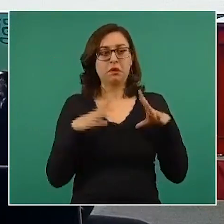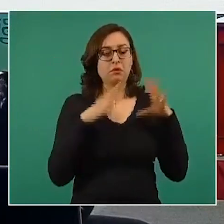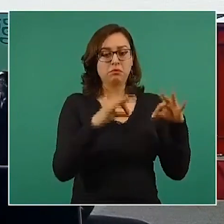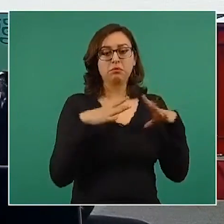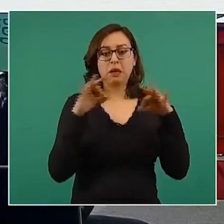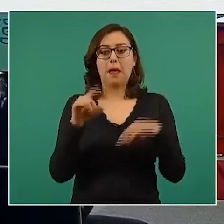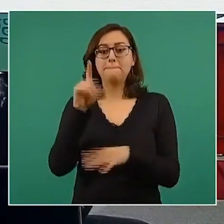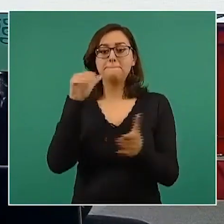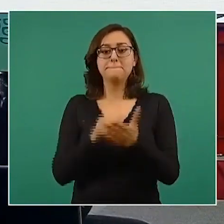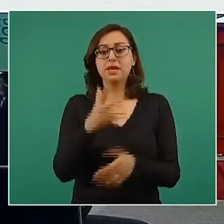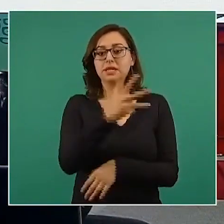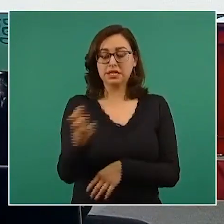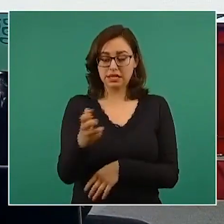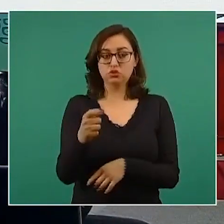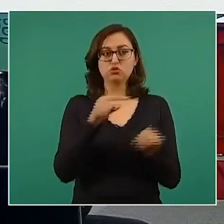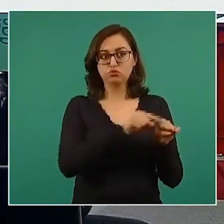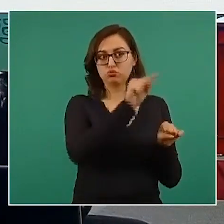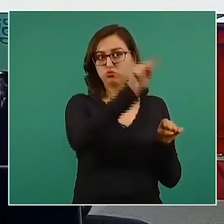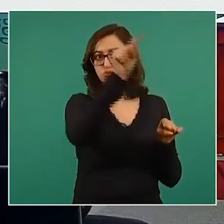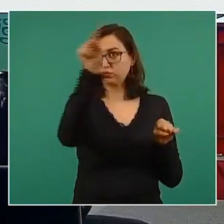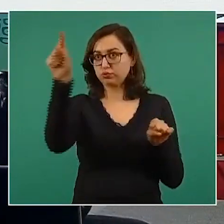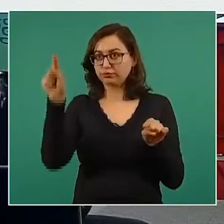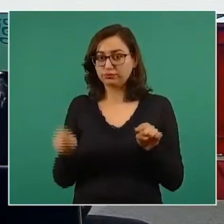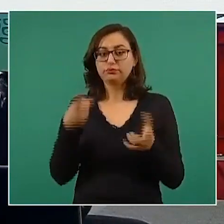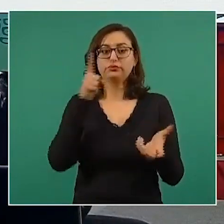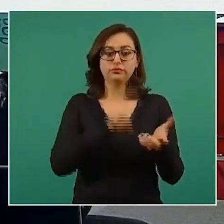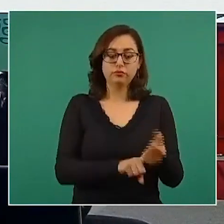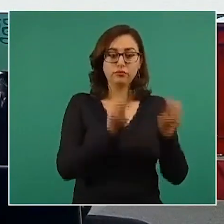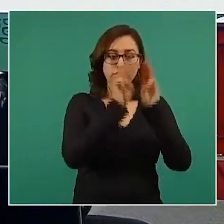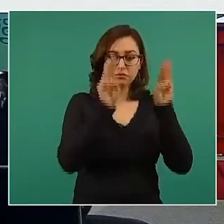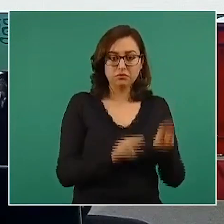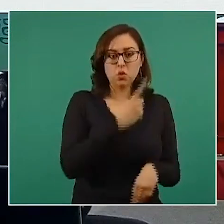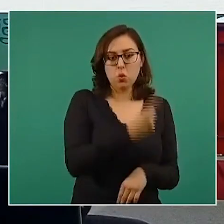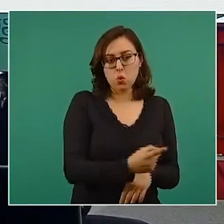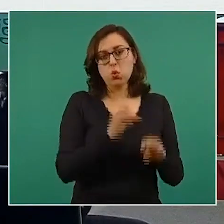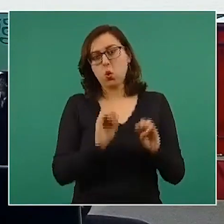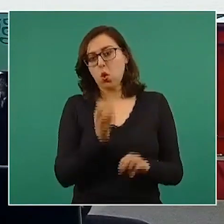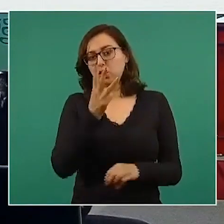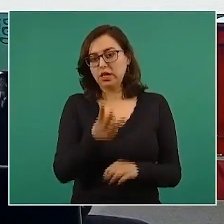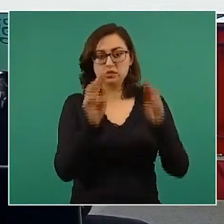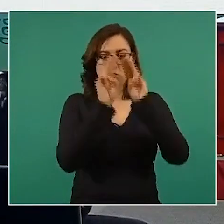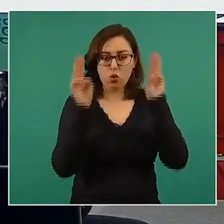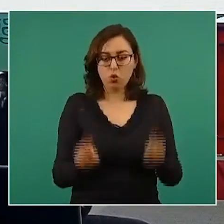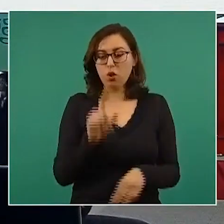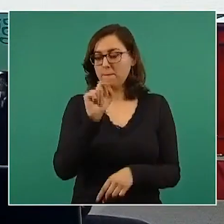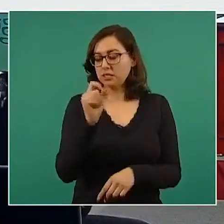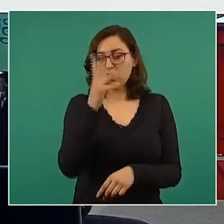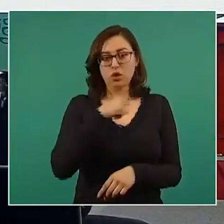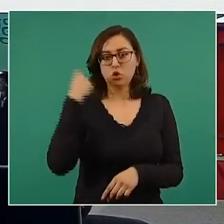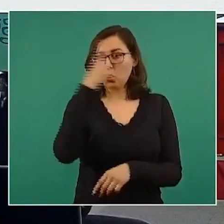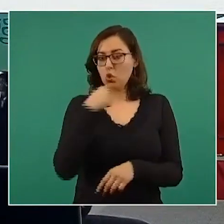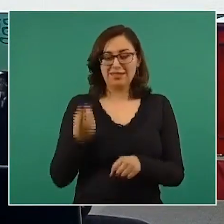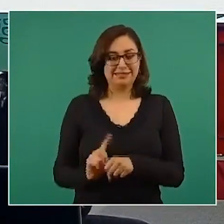Tenemos 1.525 unidades de medicina familiar, algunas tienen un módulo, algunas tienen 3 módulos, algunas operan las 24 horas del día, los 7 días